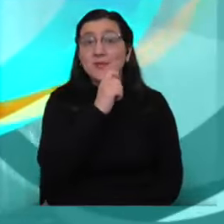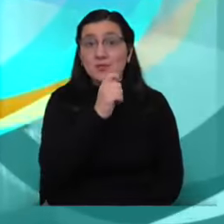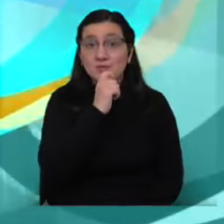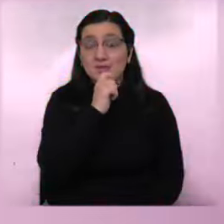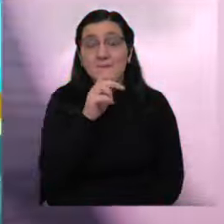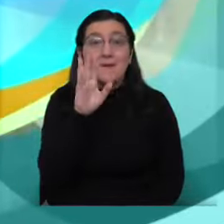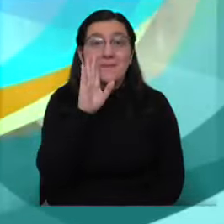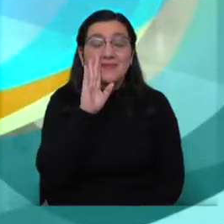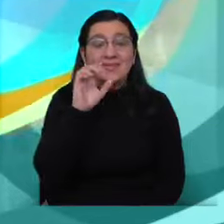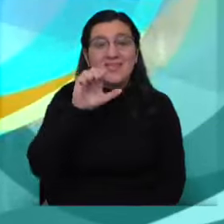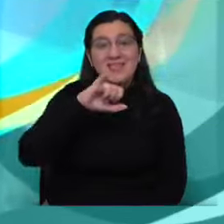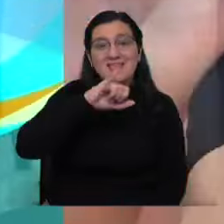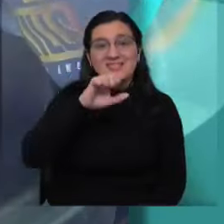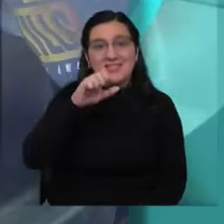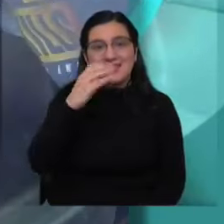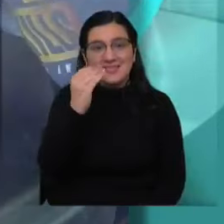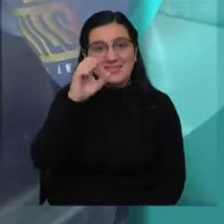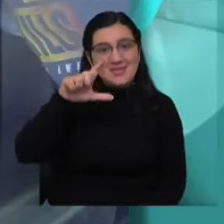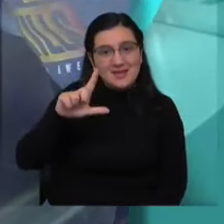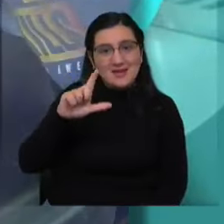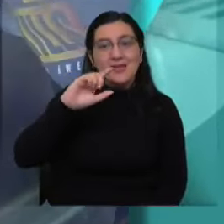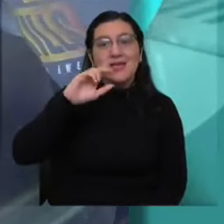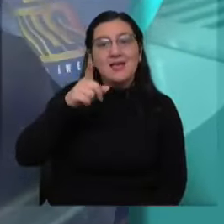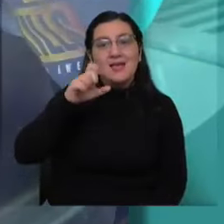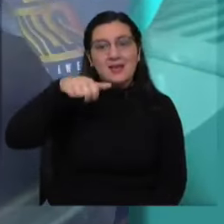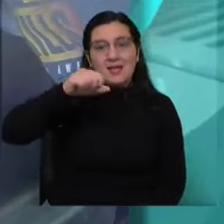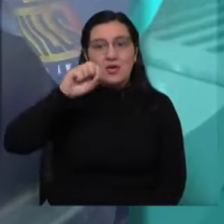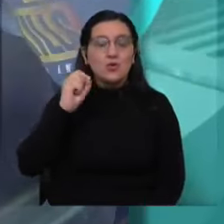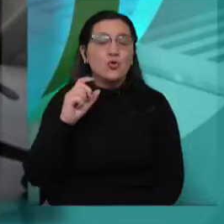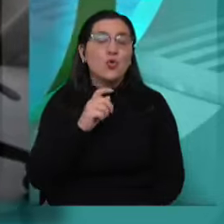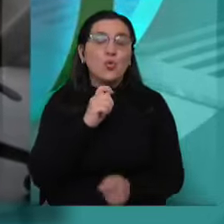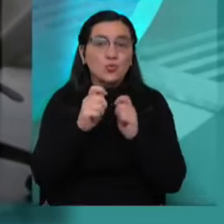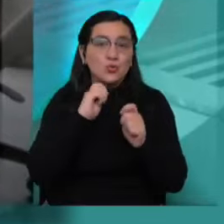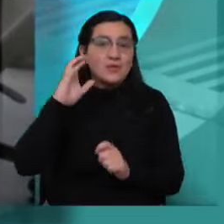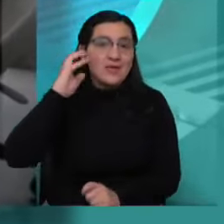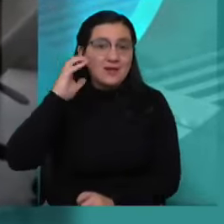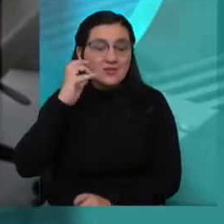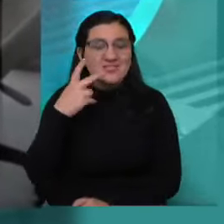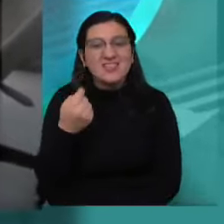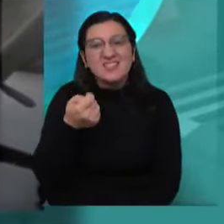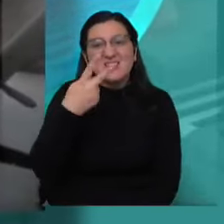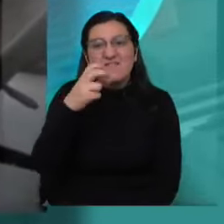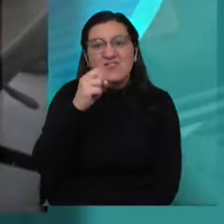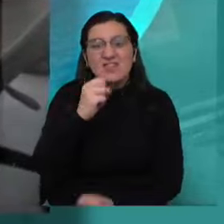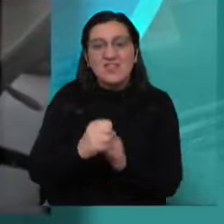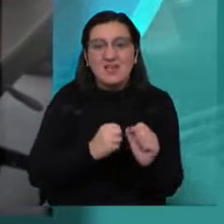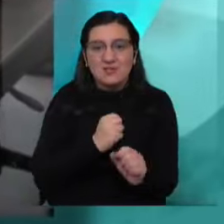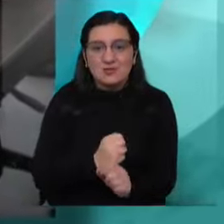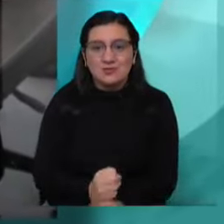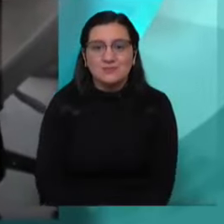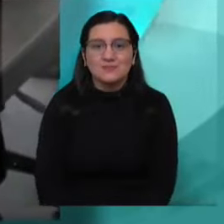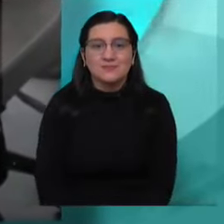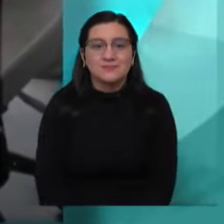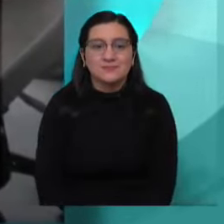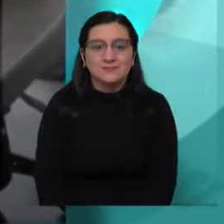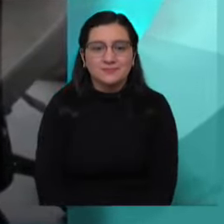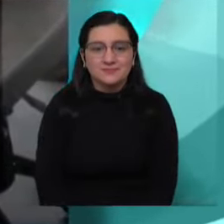y madre de Ezequiel y Genaro conductora del programa de radio 13 a0 hace casi 20 años todo el área Ahí